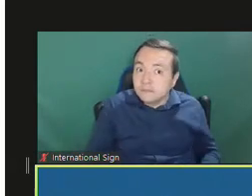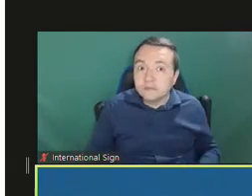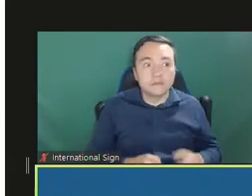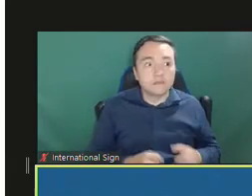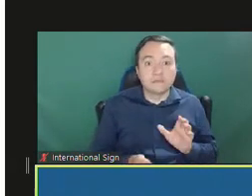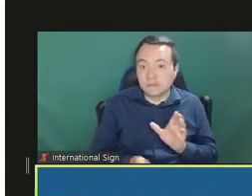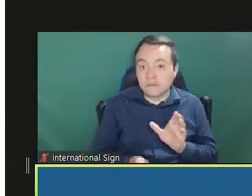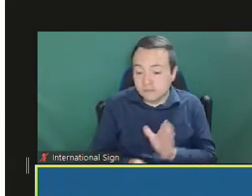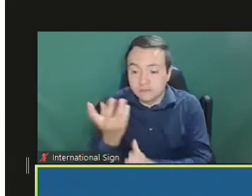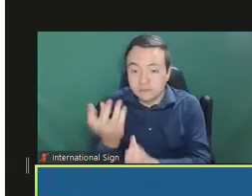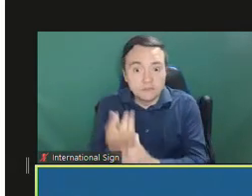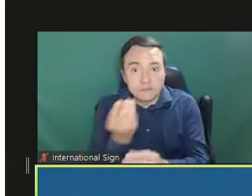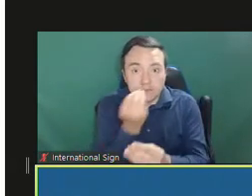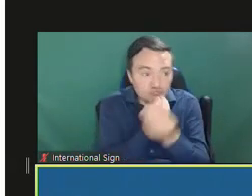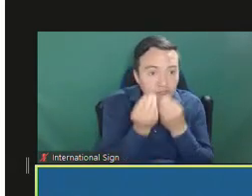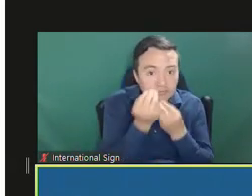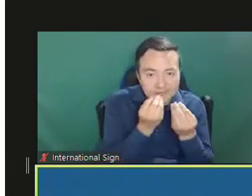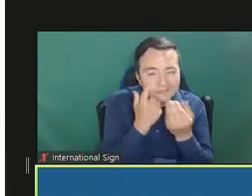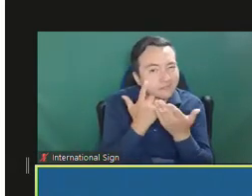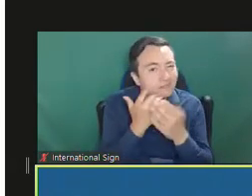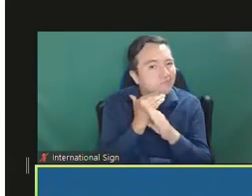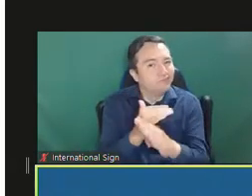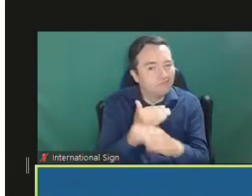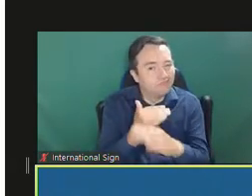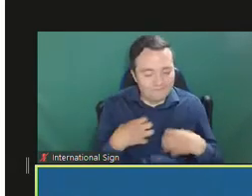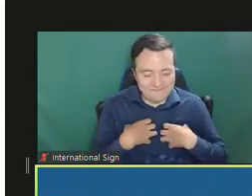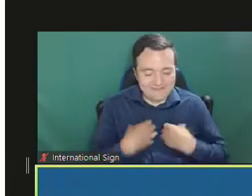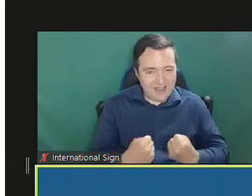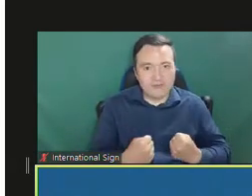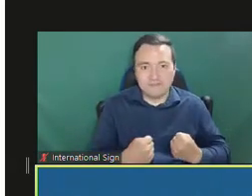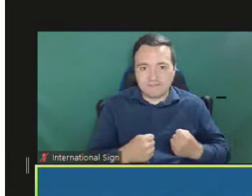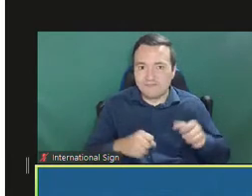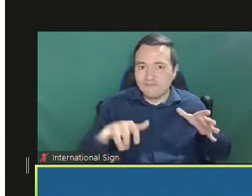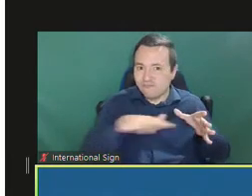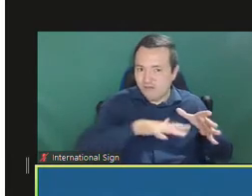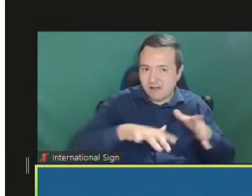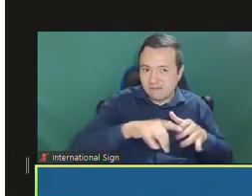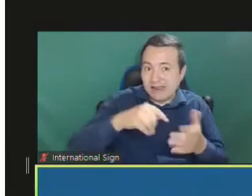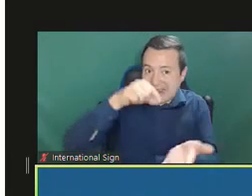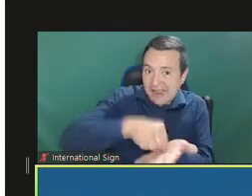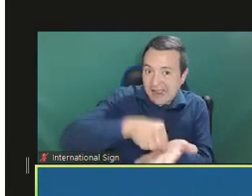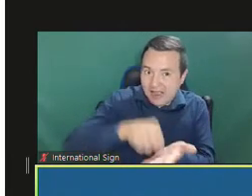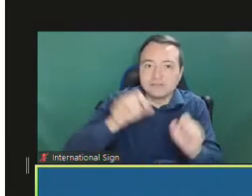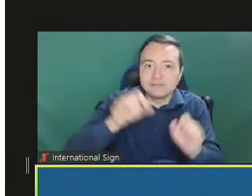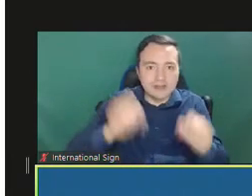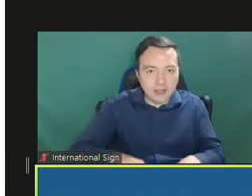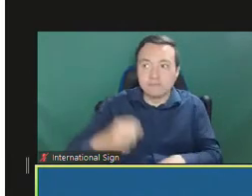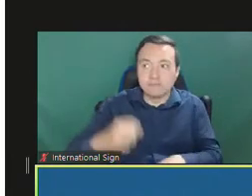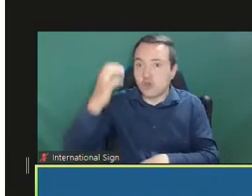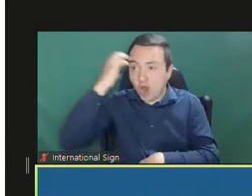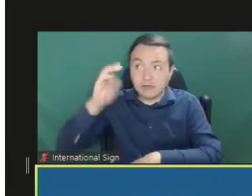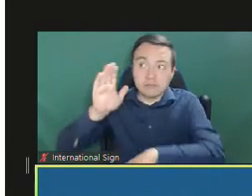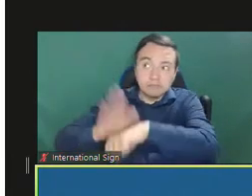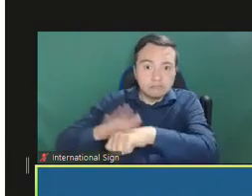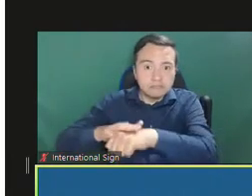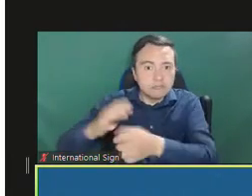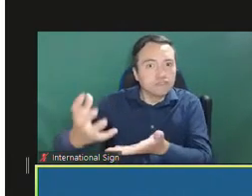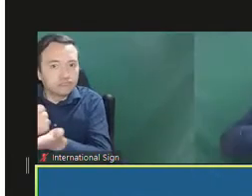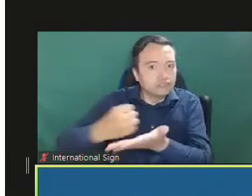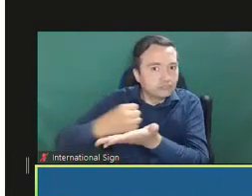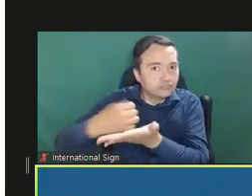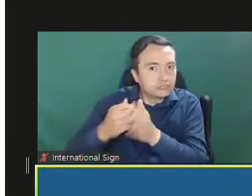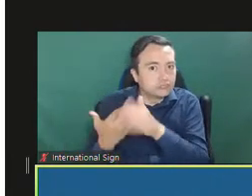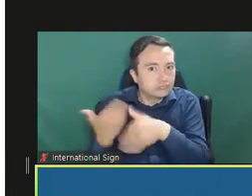protegiendo de esa forma la salud pública como dije antes esto puede ayudar las economías en lo que es la fase de reparación de la post